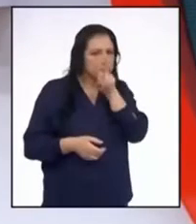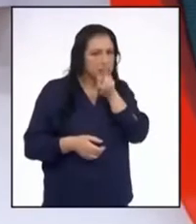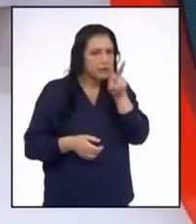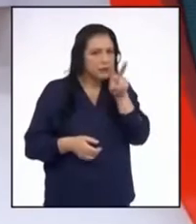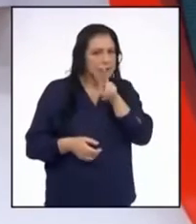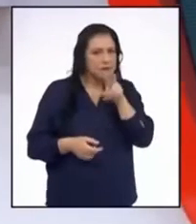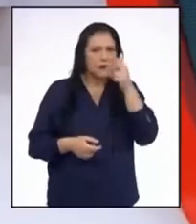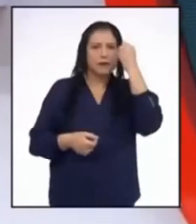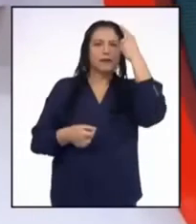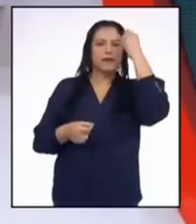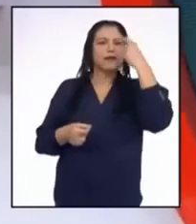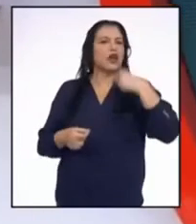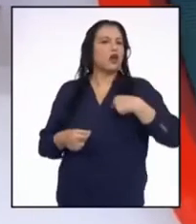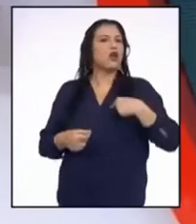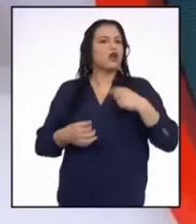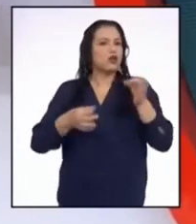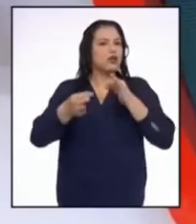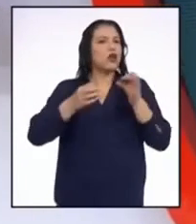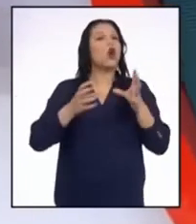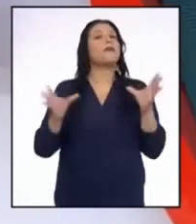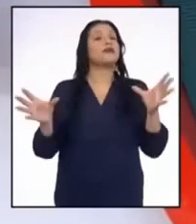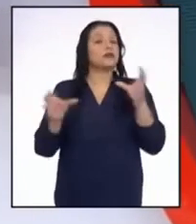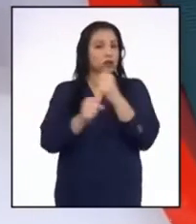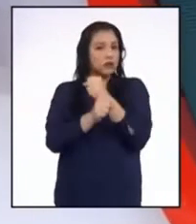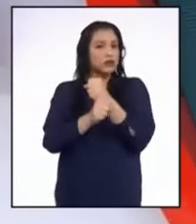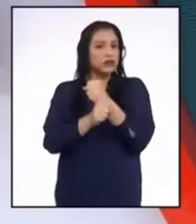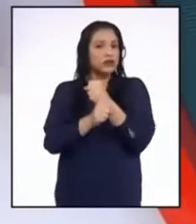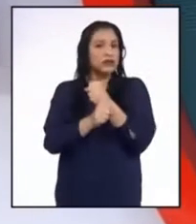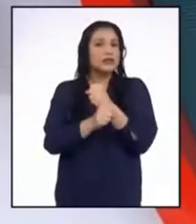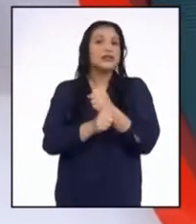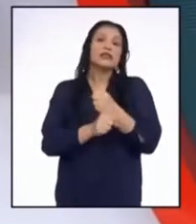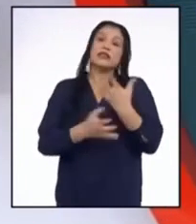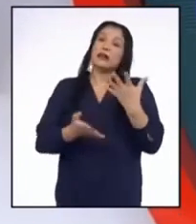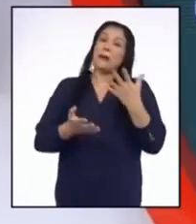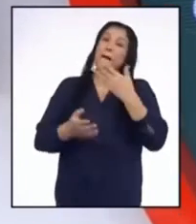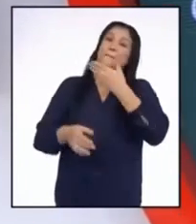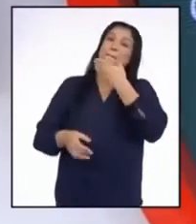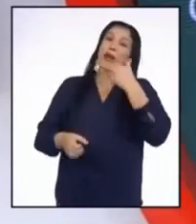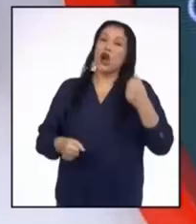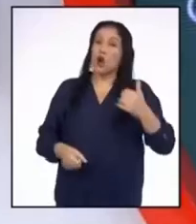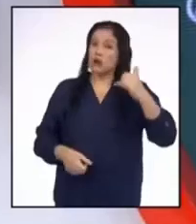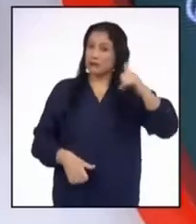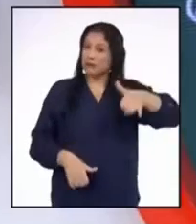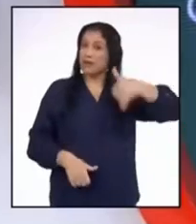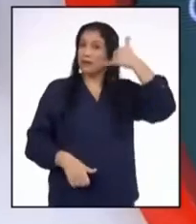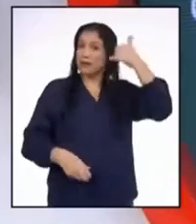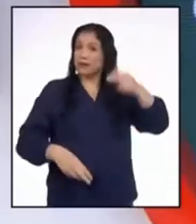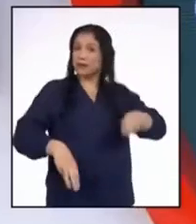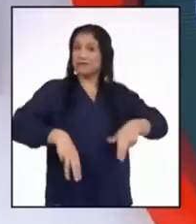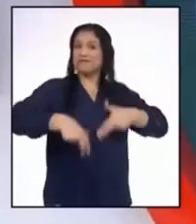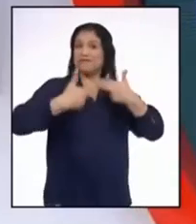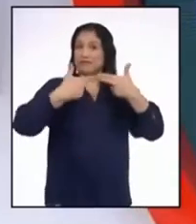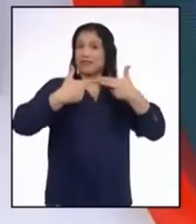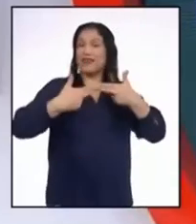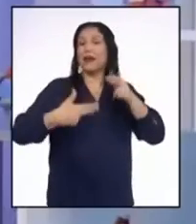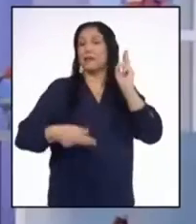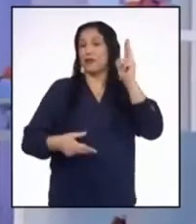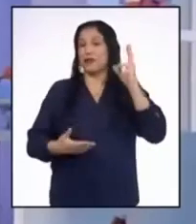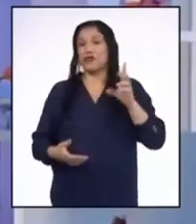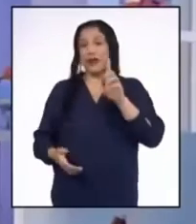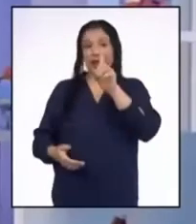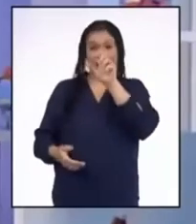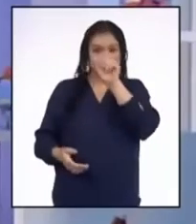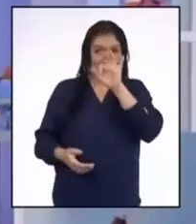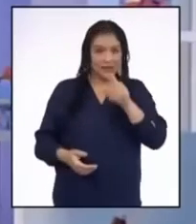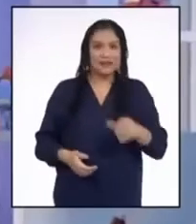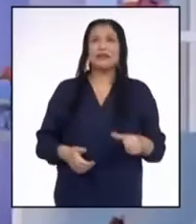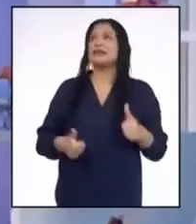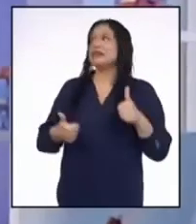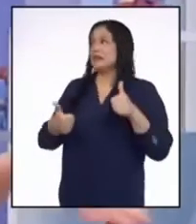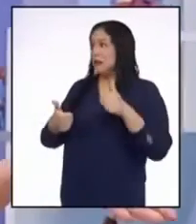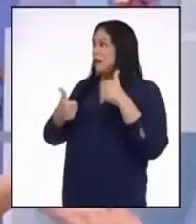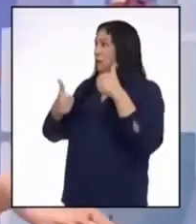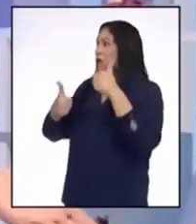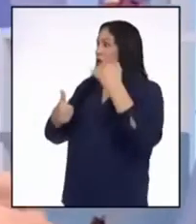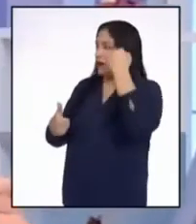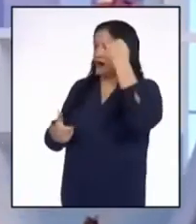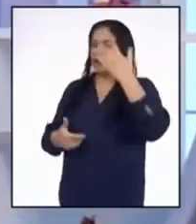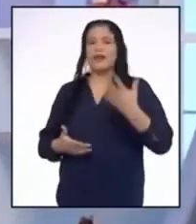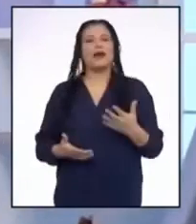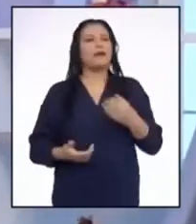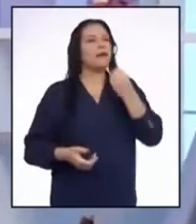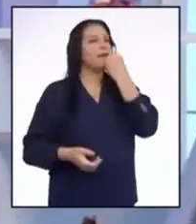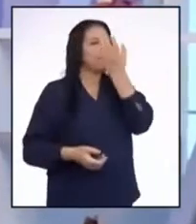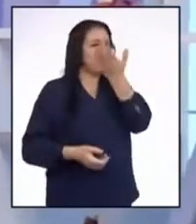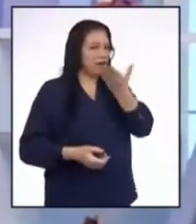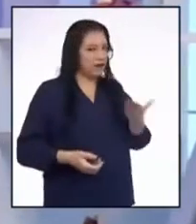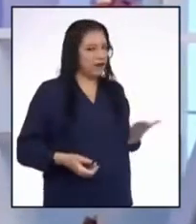mis afirmaciones o conclusiones, ¿qué tal si llamamos a la profesora Daisy Nina para que nos ayude? ¡Excelente idea! Bueno, vamos a darle